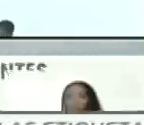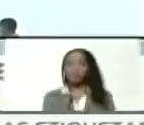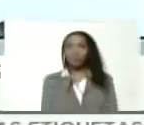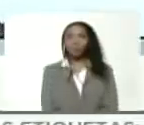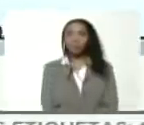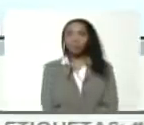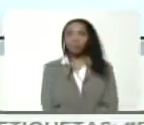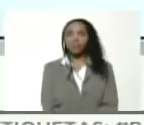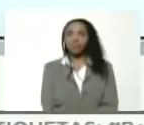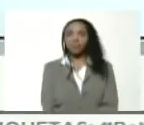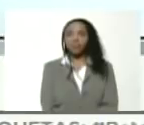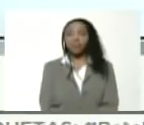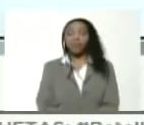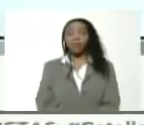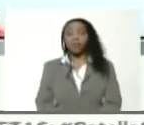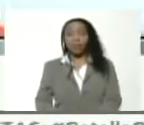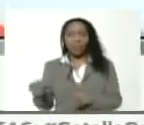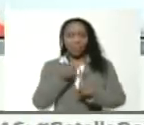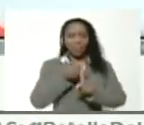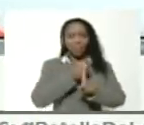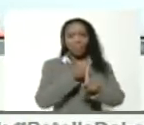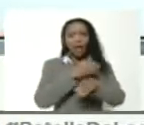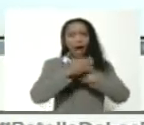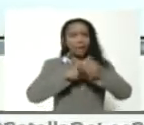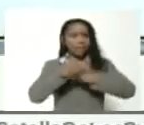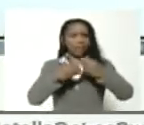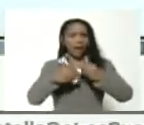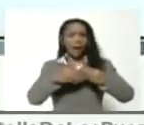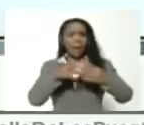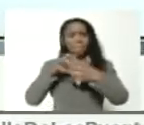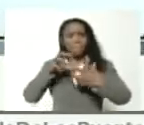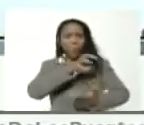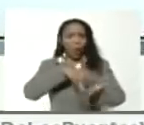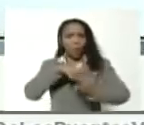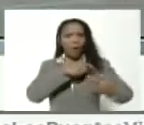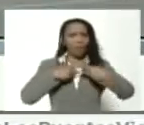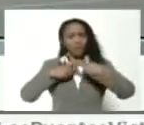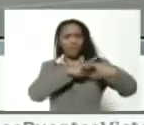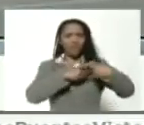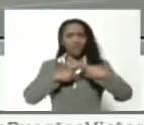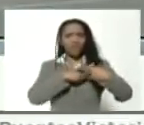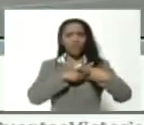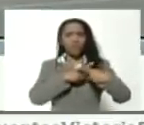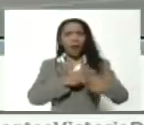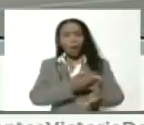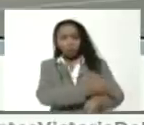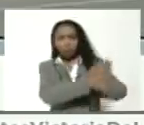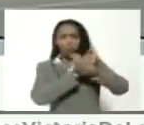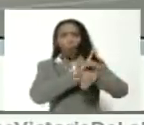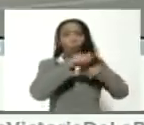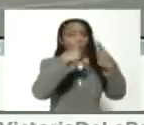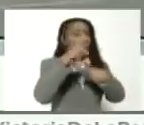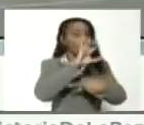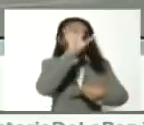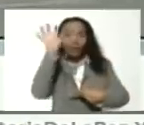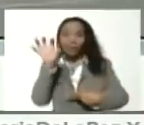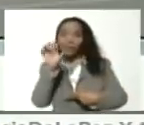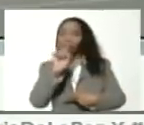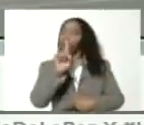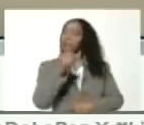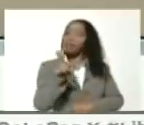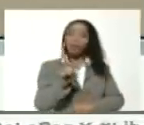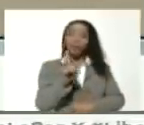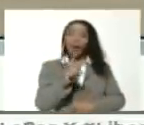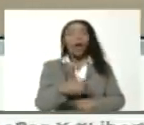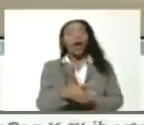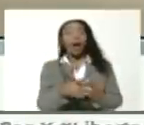es una potencia para agredir, para generar conflictos, guerras, para bloquear otros países, sino para